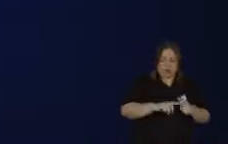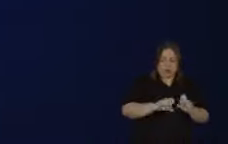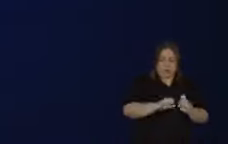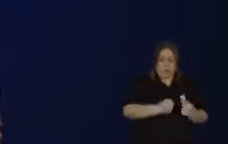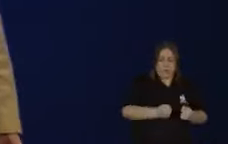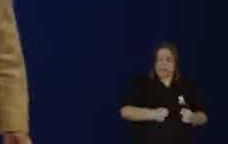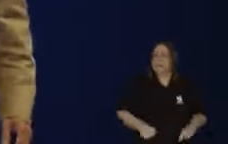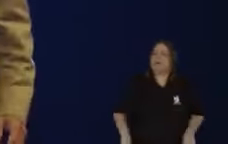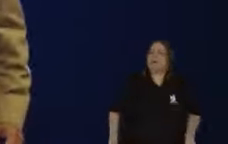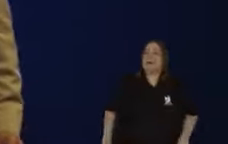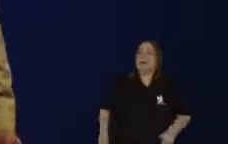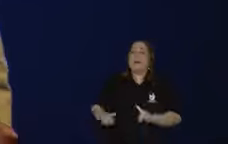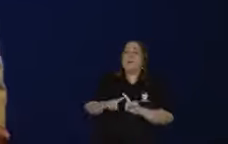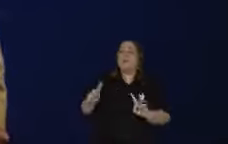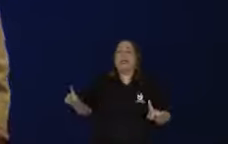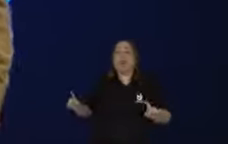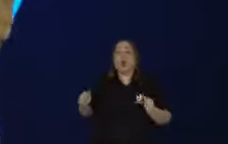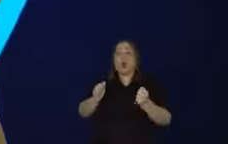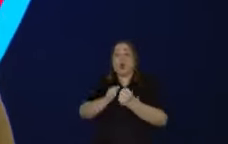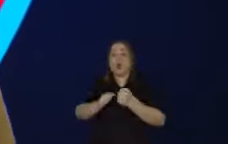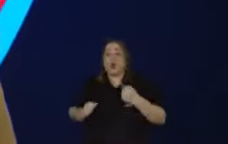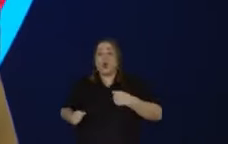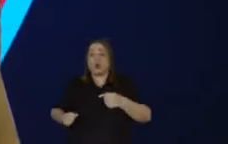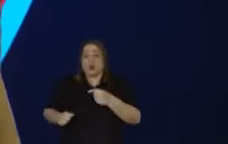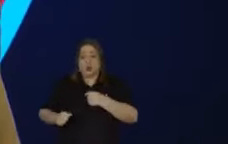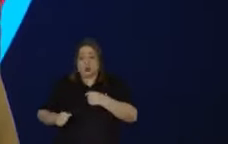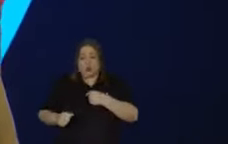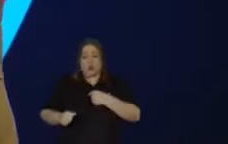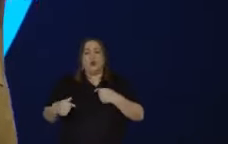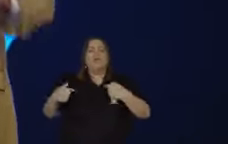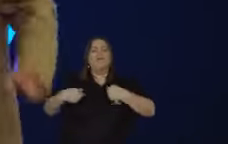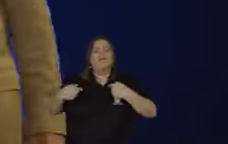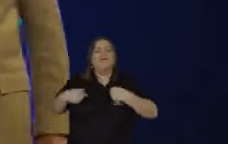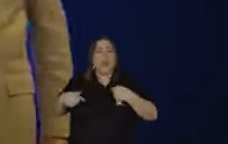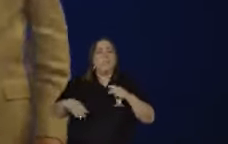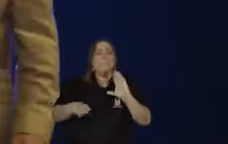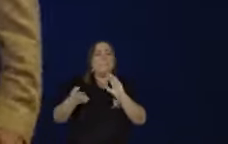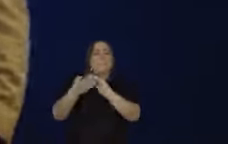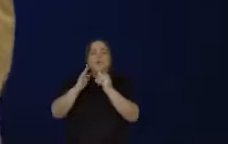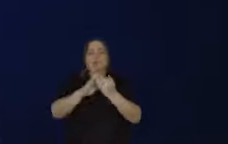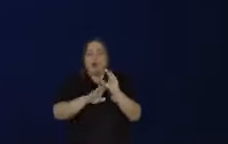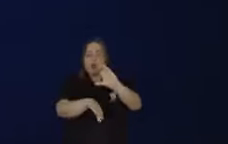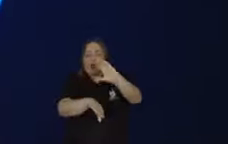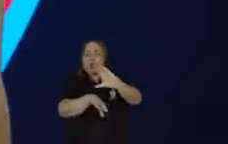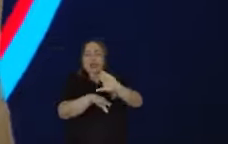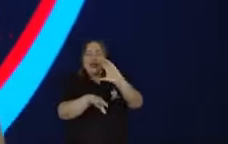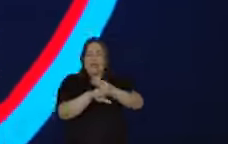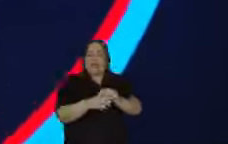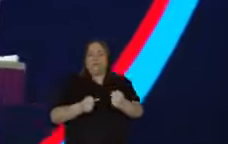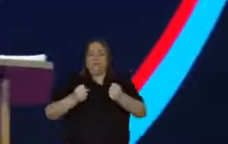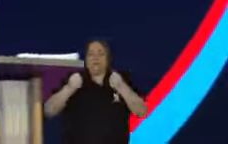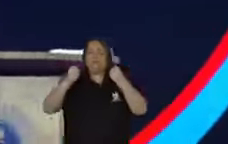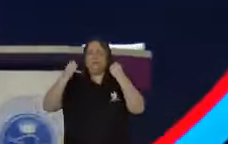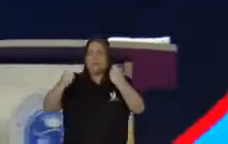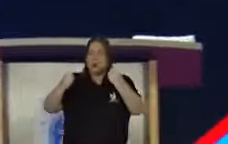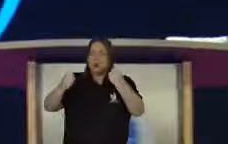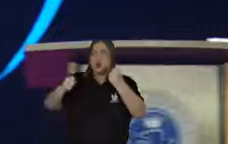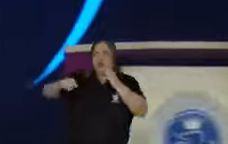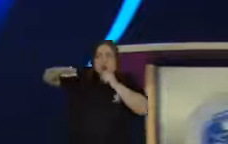Pero con nosotros va a encontrar un pueblo con la guardia alta que se somete a